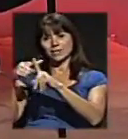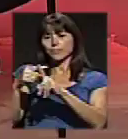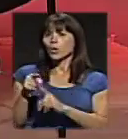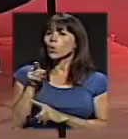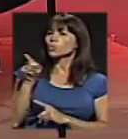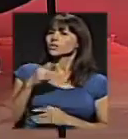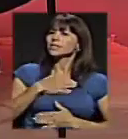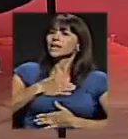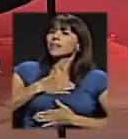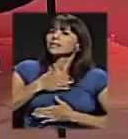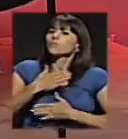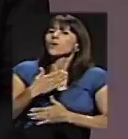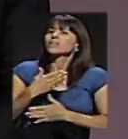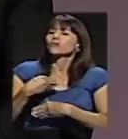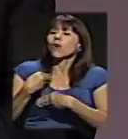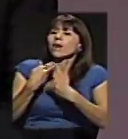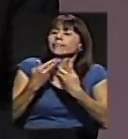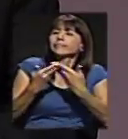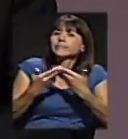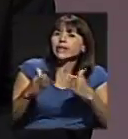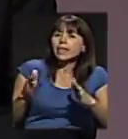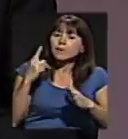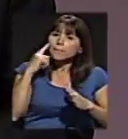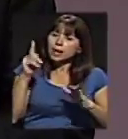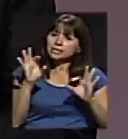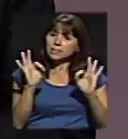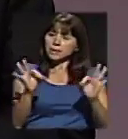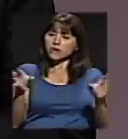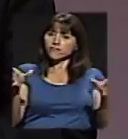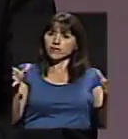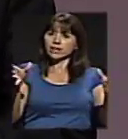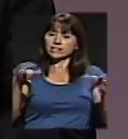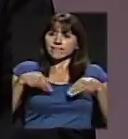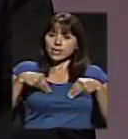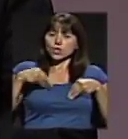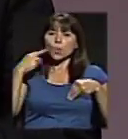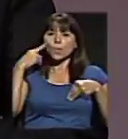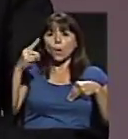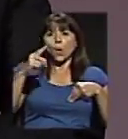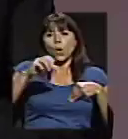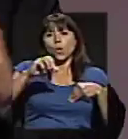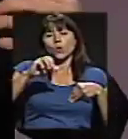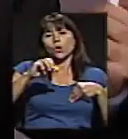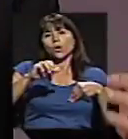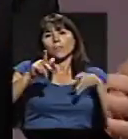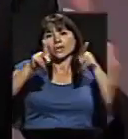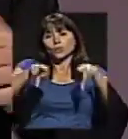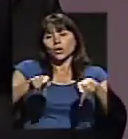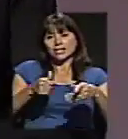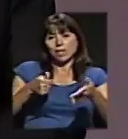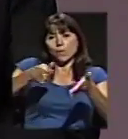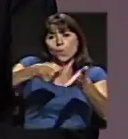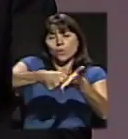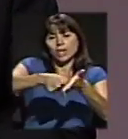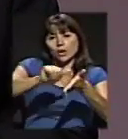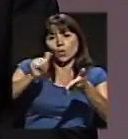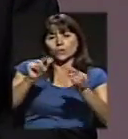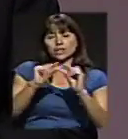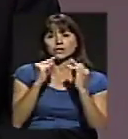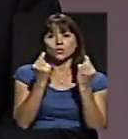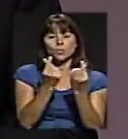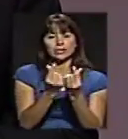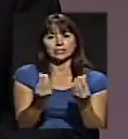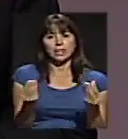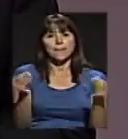a ceder para ser bien recibido por votantes de otras agrupaciones y abrirle más espacio electoral